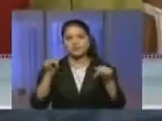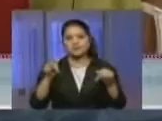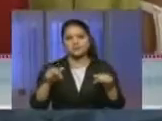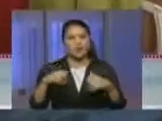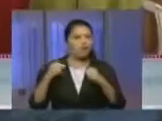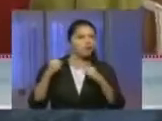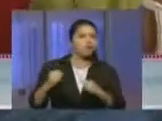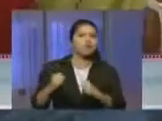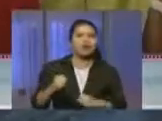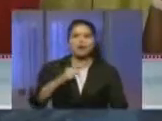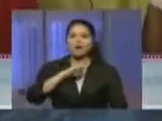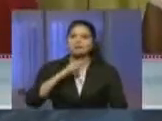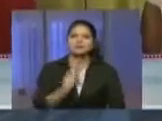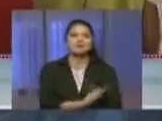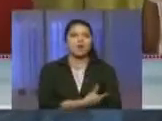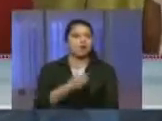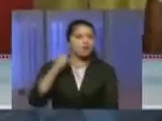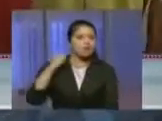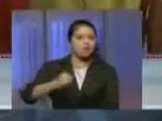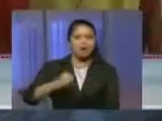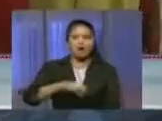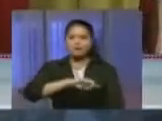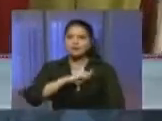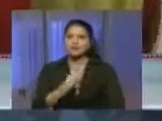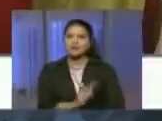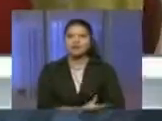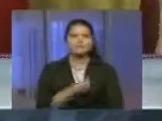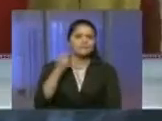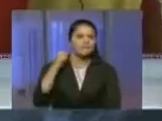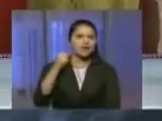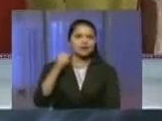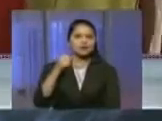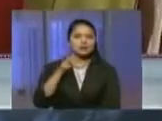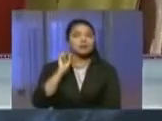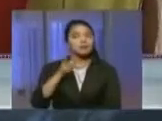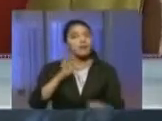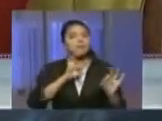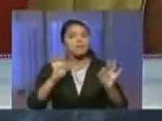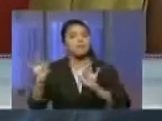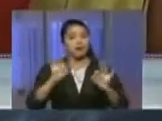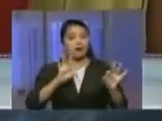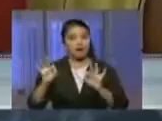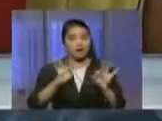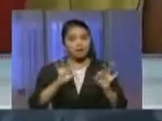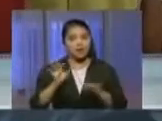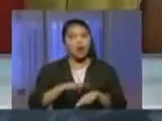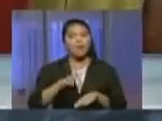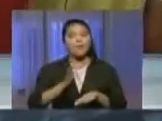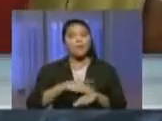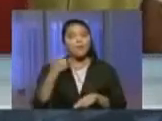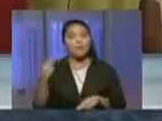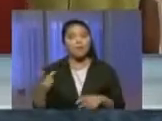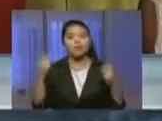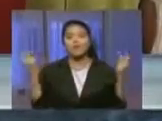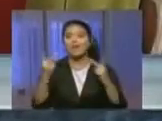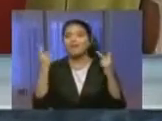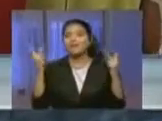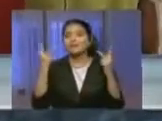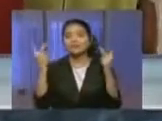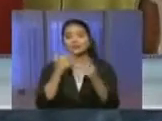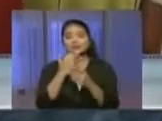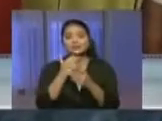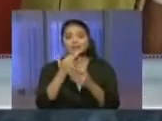fuerza fuerza y más fuerza y prepararse porque el día de la Victoria está